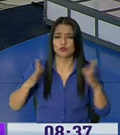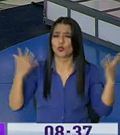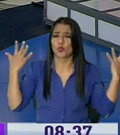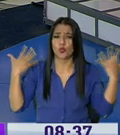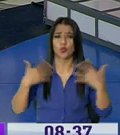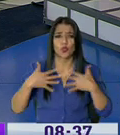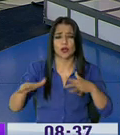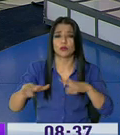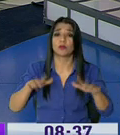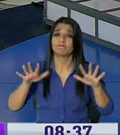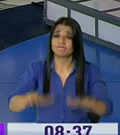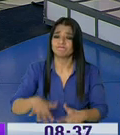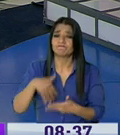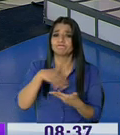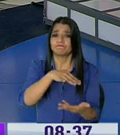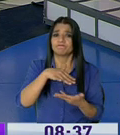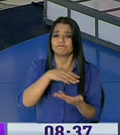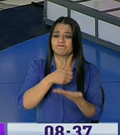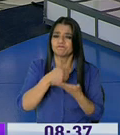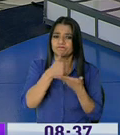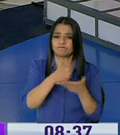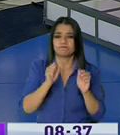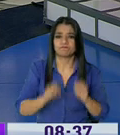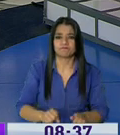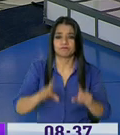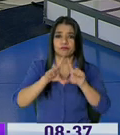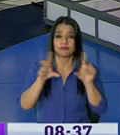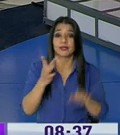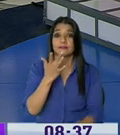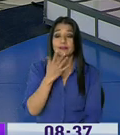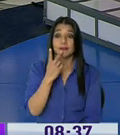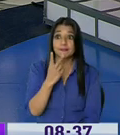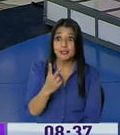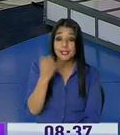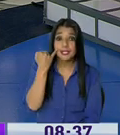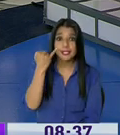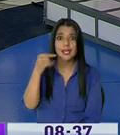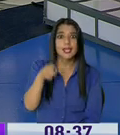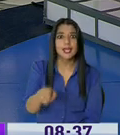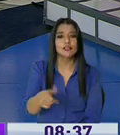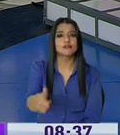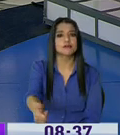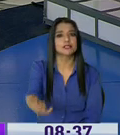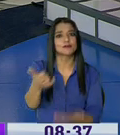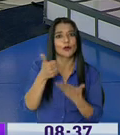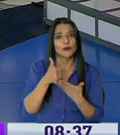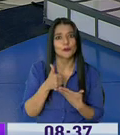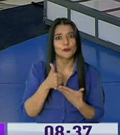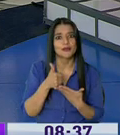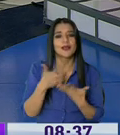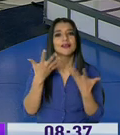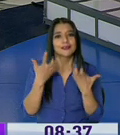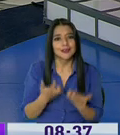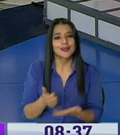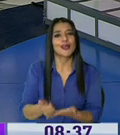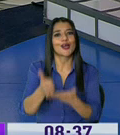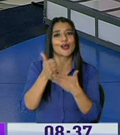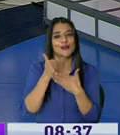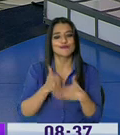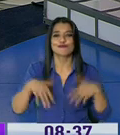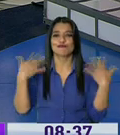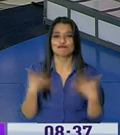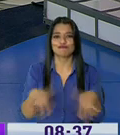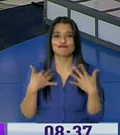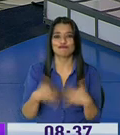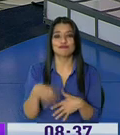estas familias adelante. Y sí, pues la Favorita vio nuestra iniciativa y ellos, como no, pues quieren ayudar, porque